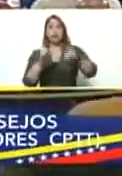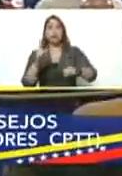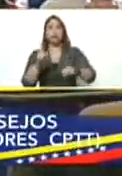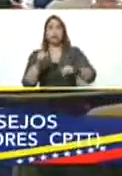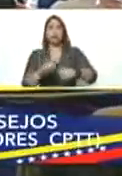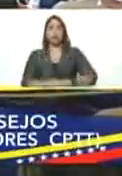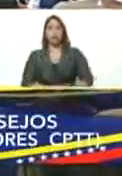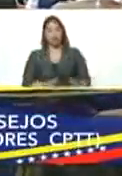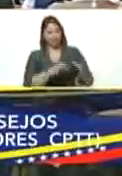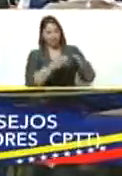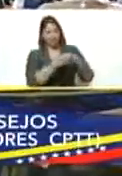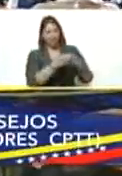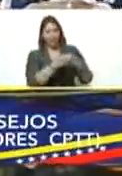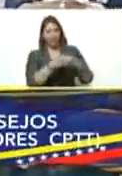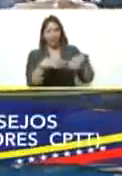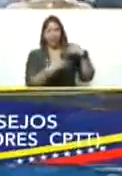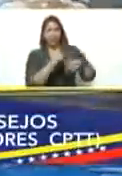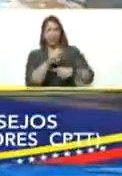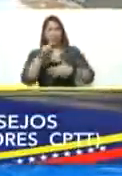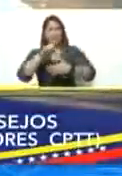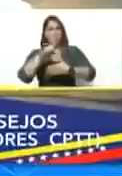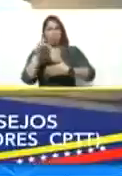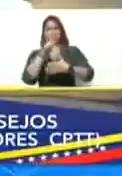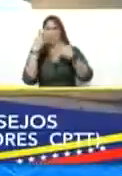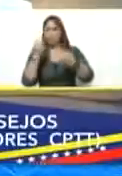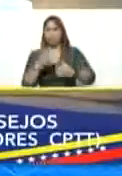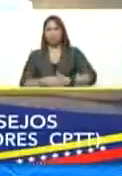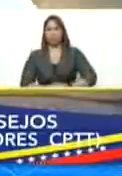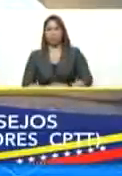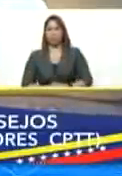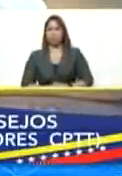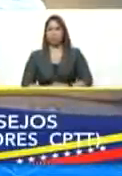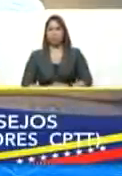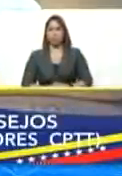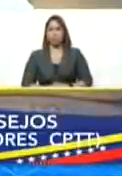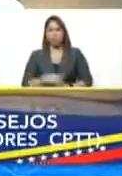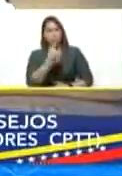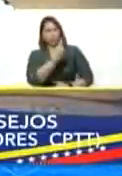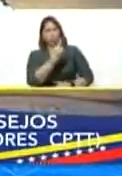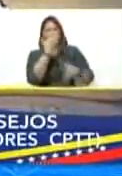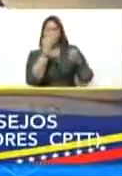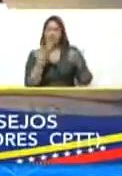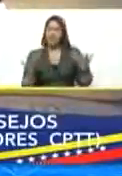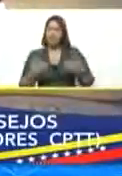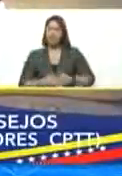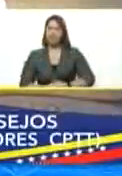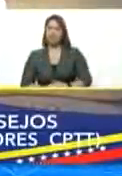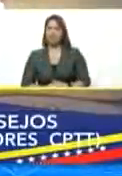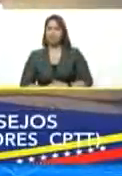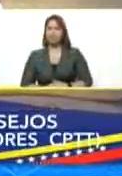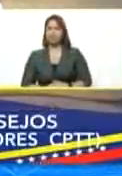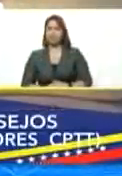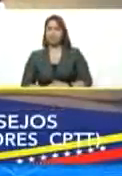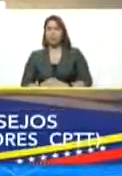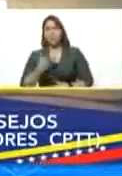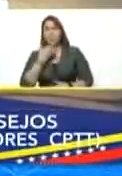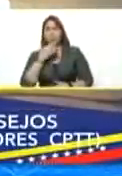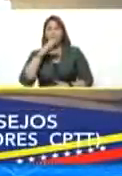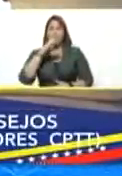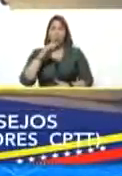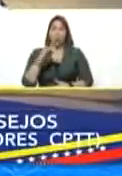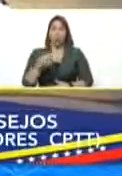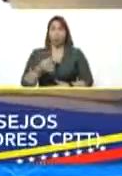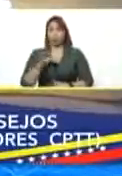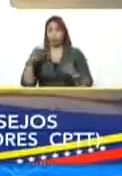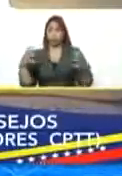ahí cobarde en América Latina que no nos entiende. Ellos solo entienden a la izquierda de caviar, a